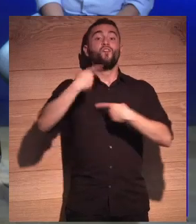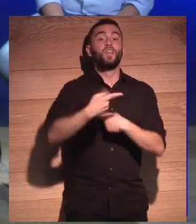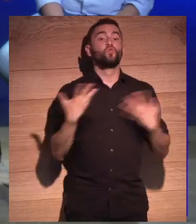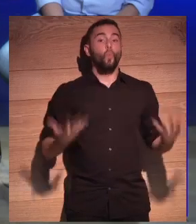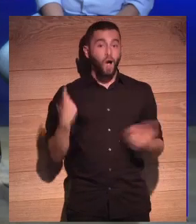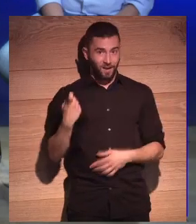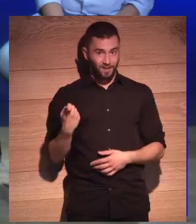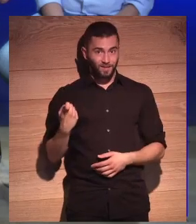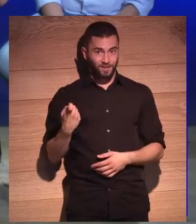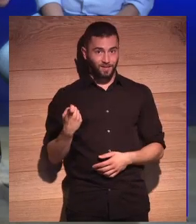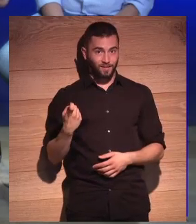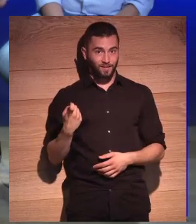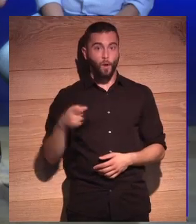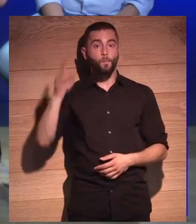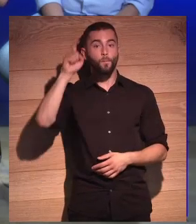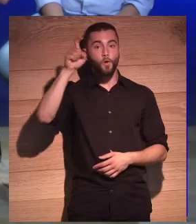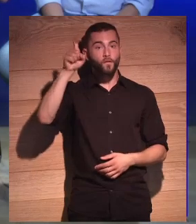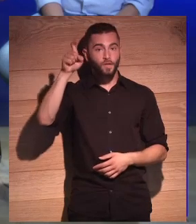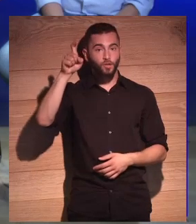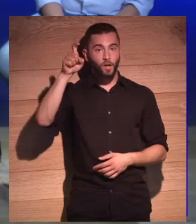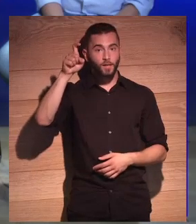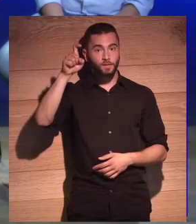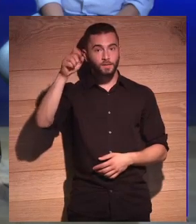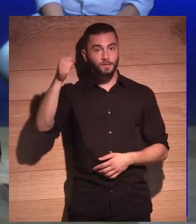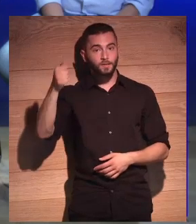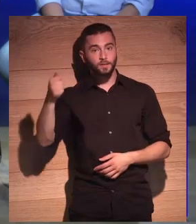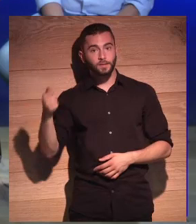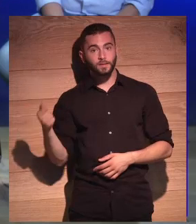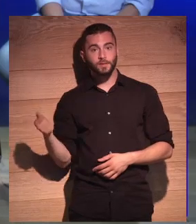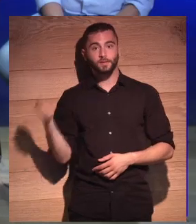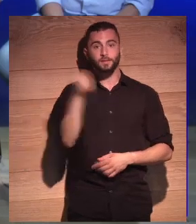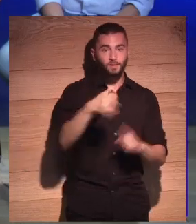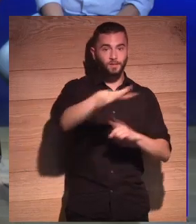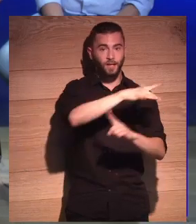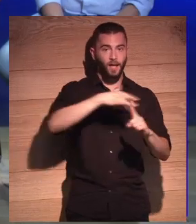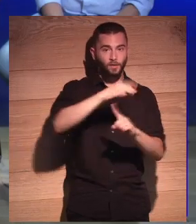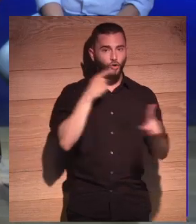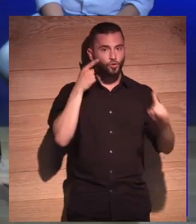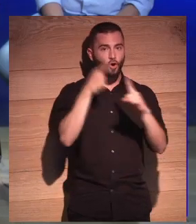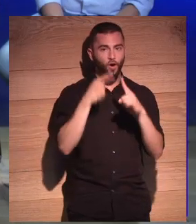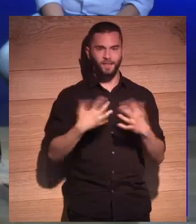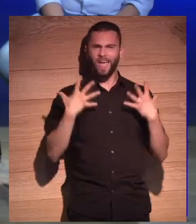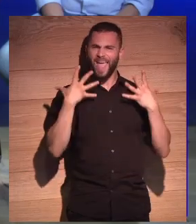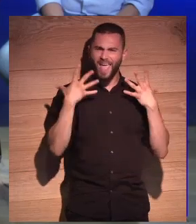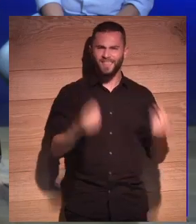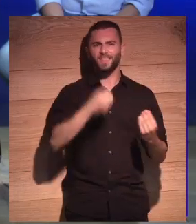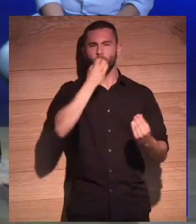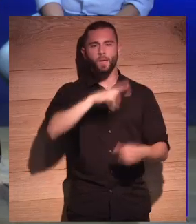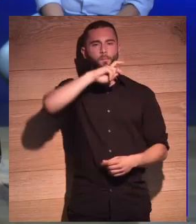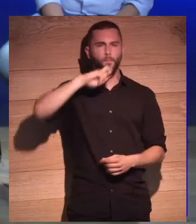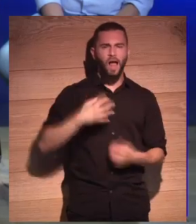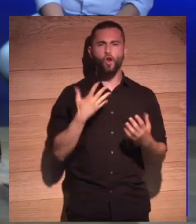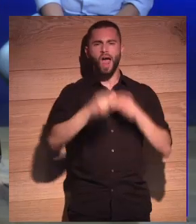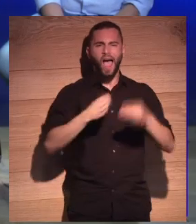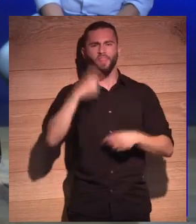Haber metido a los profesores en aquel entorno a que entendieran perfectamente el valor de aquello y lo que podían hacer con